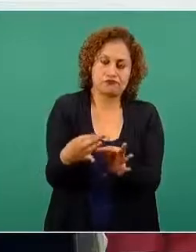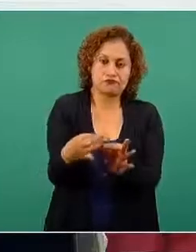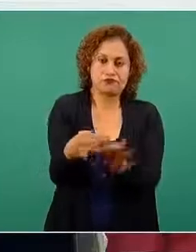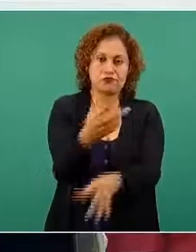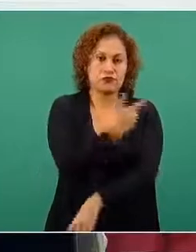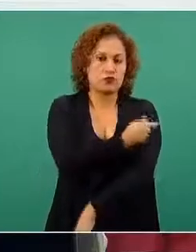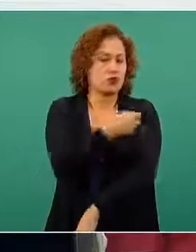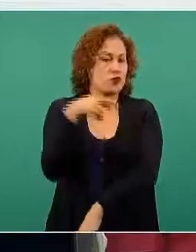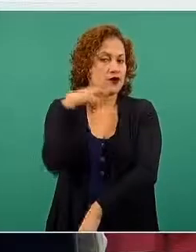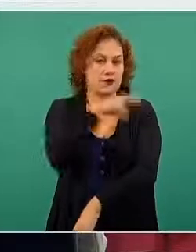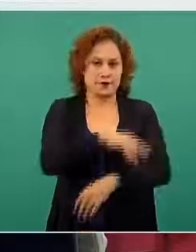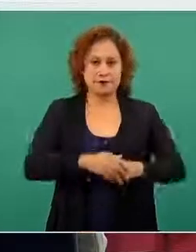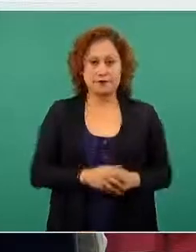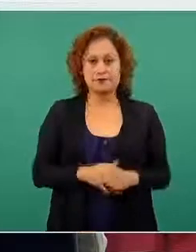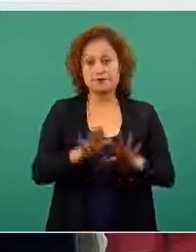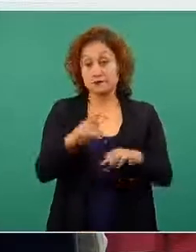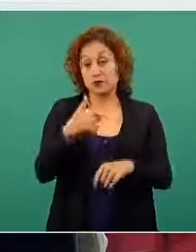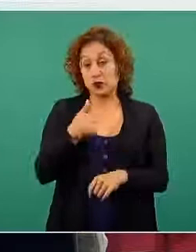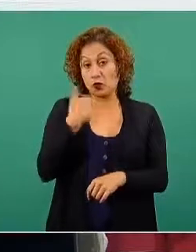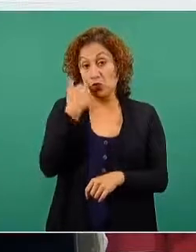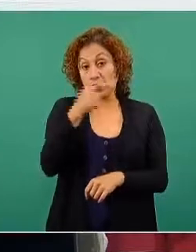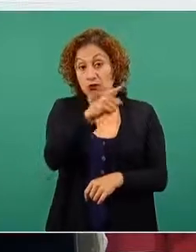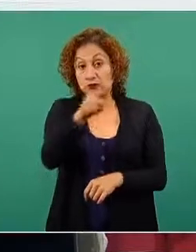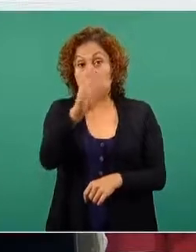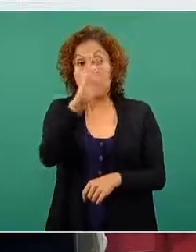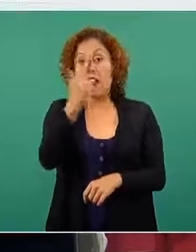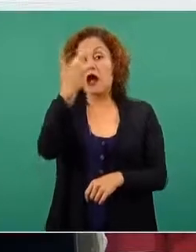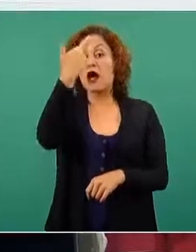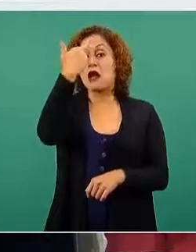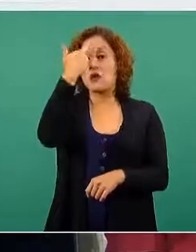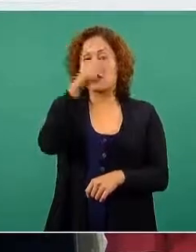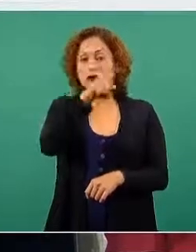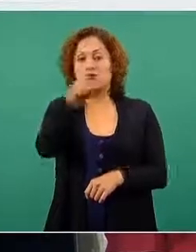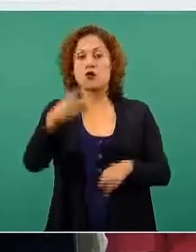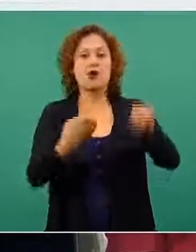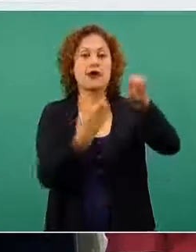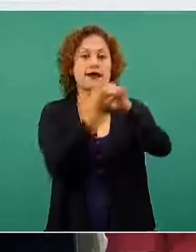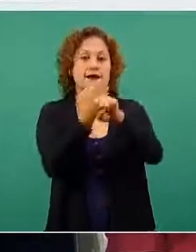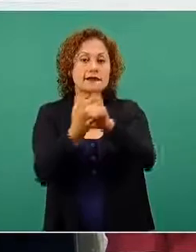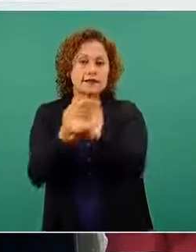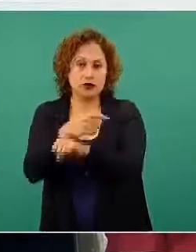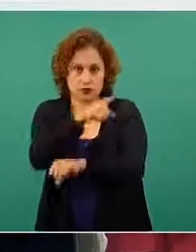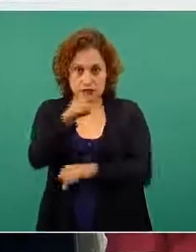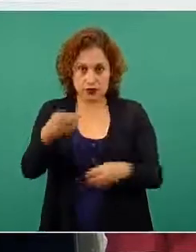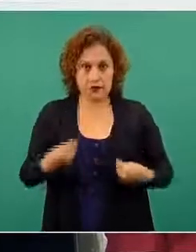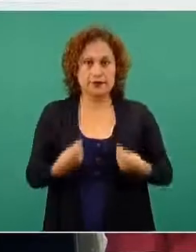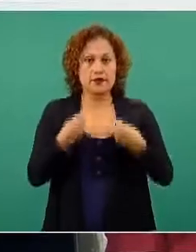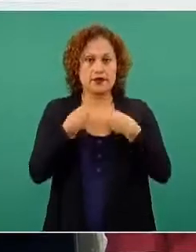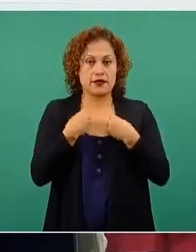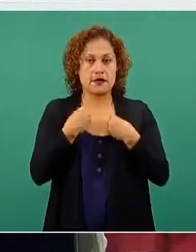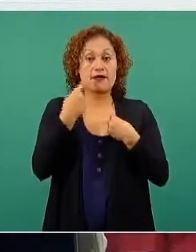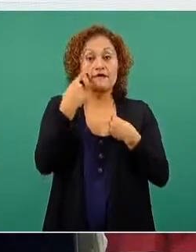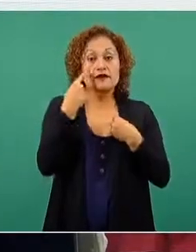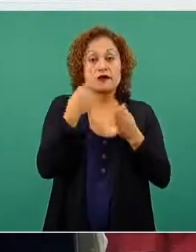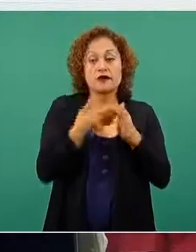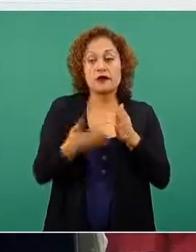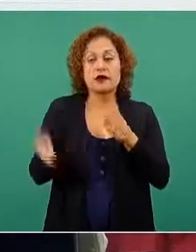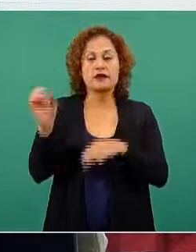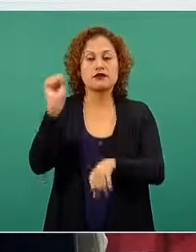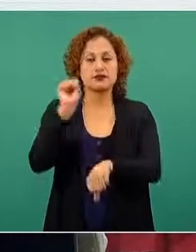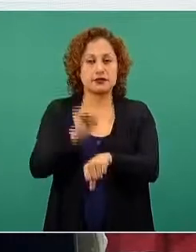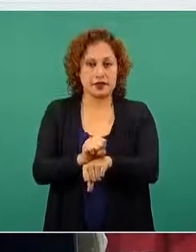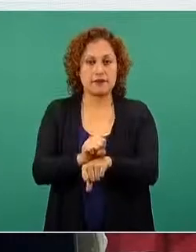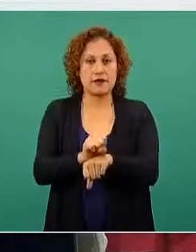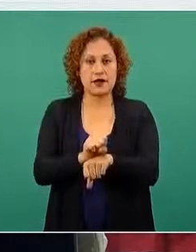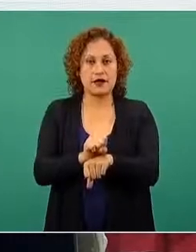vacunación. Aprovechamos para recordarle a usted, en la entidad federativa donde vive, esta semana redujimos el